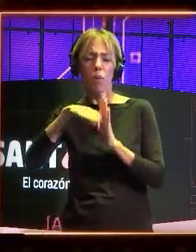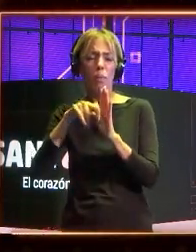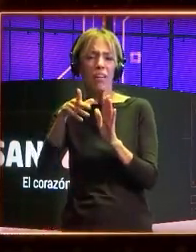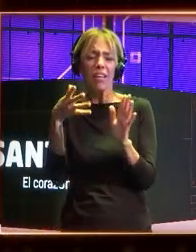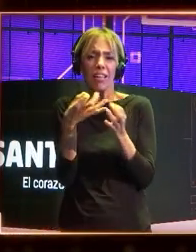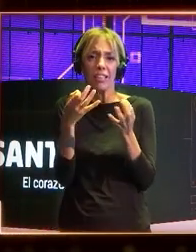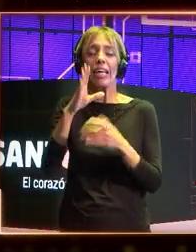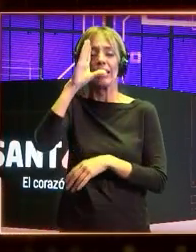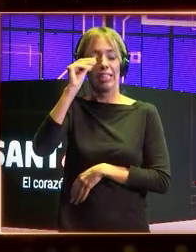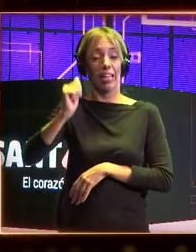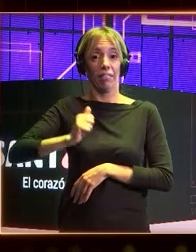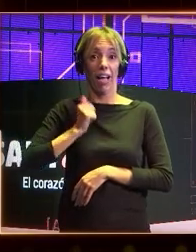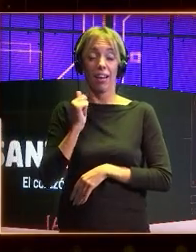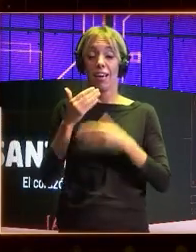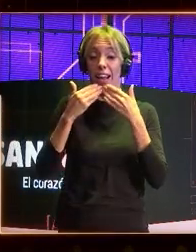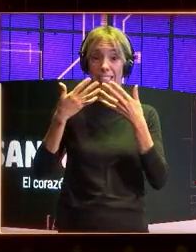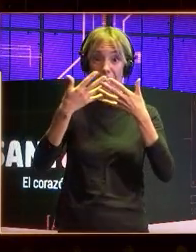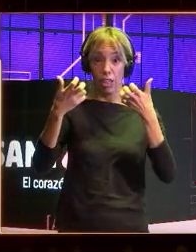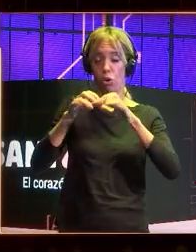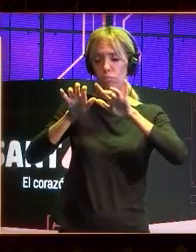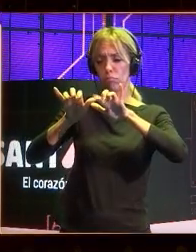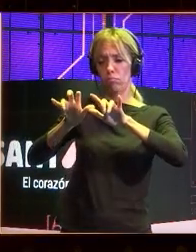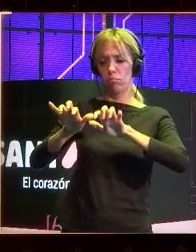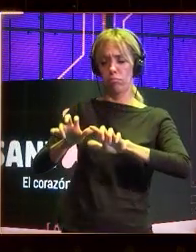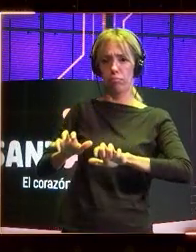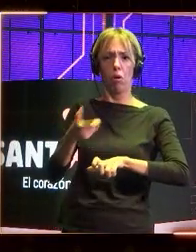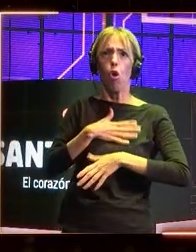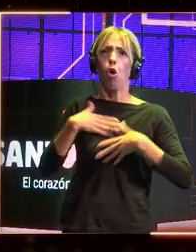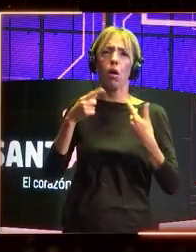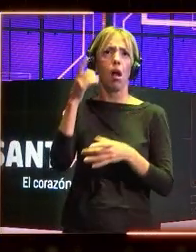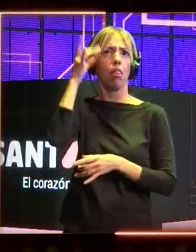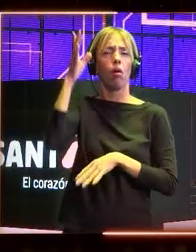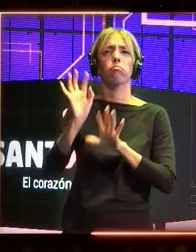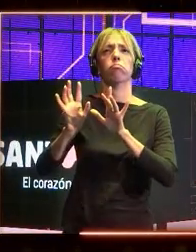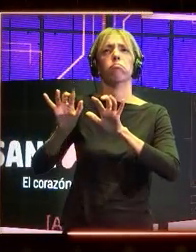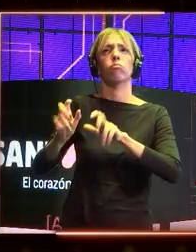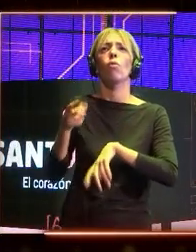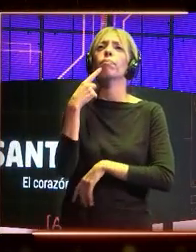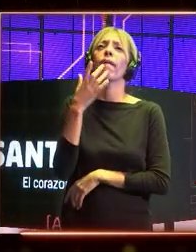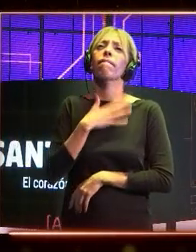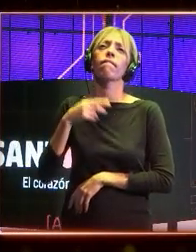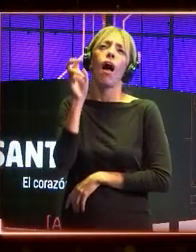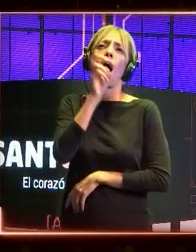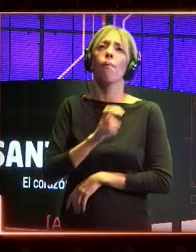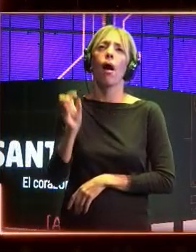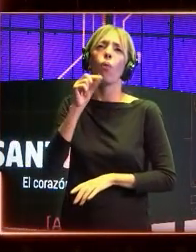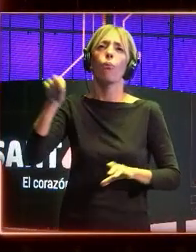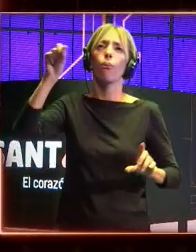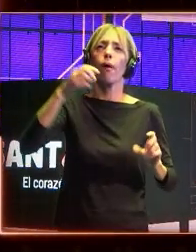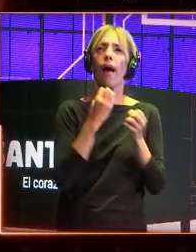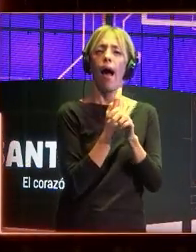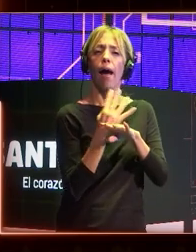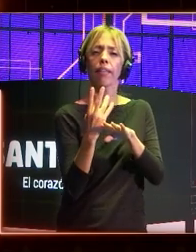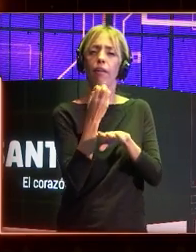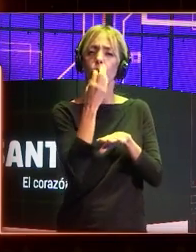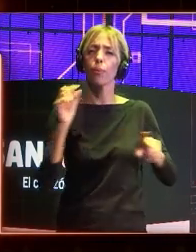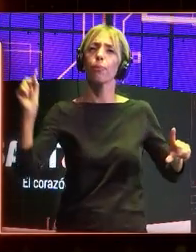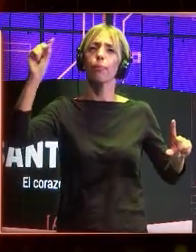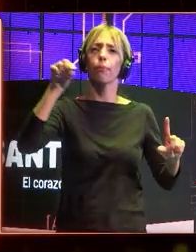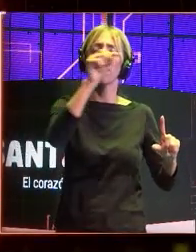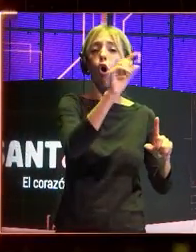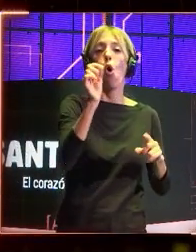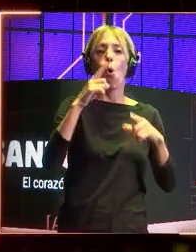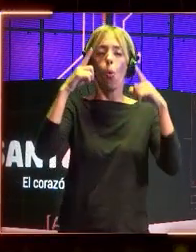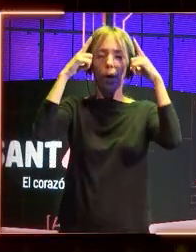de nuevo a través de un prom de texto tú puedes escribir lo que quieras una abeja volando a través de un jardín de flores o un alien